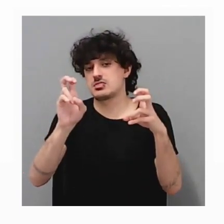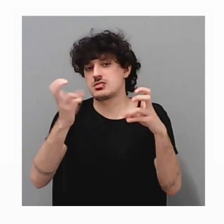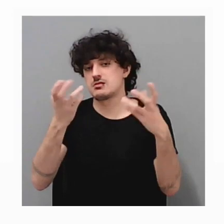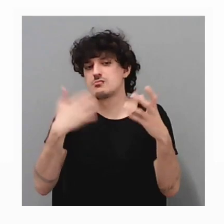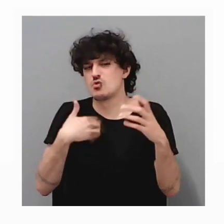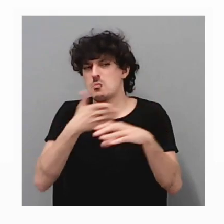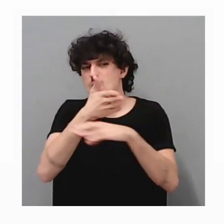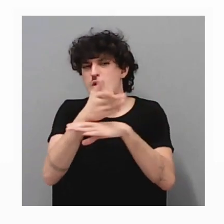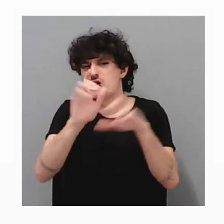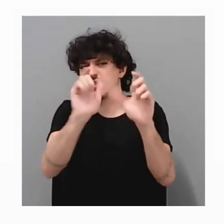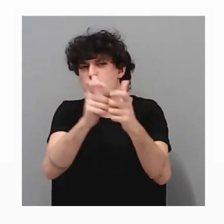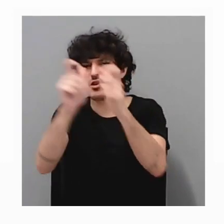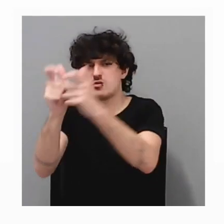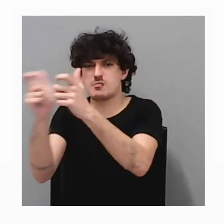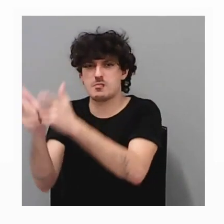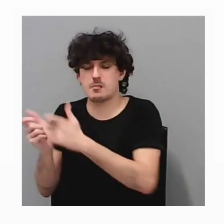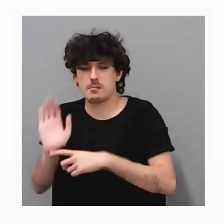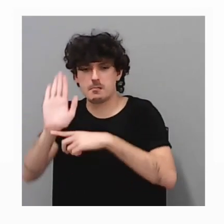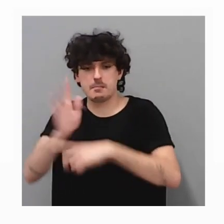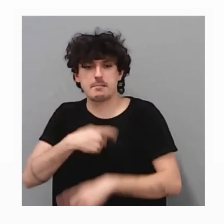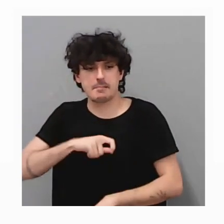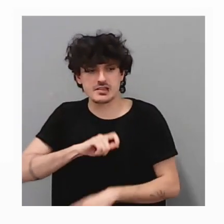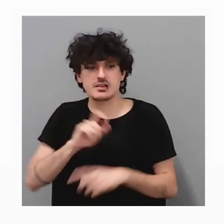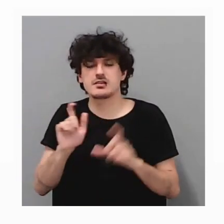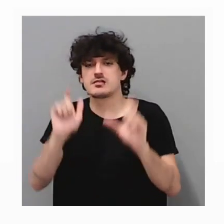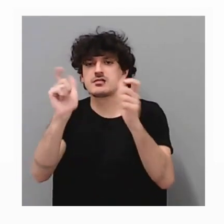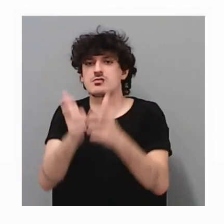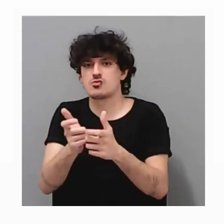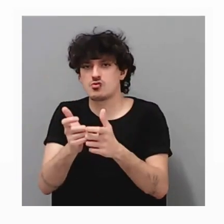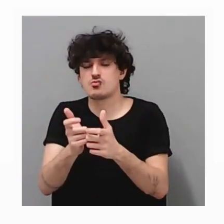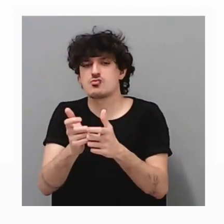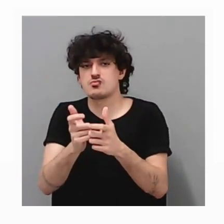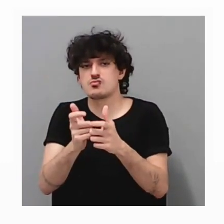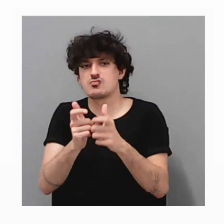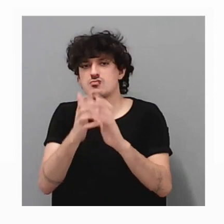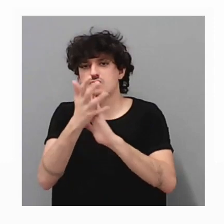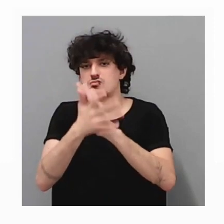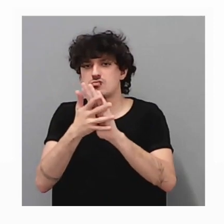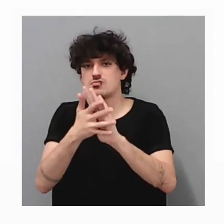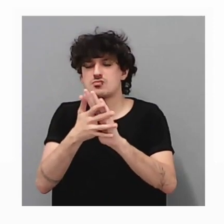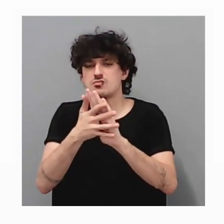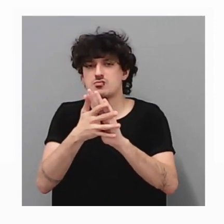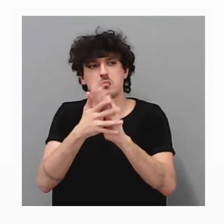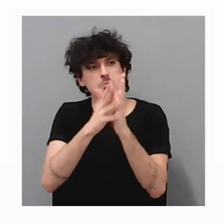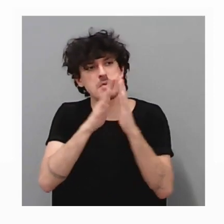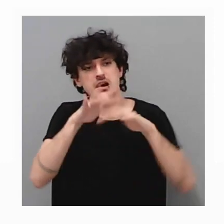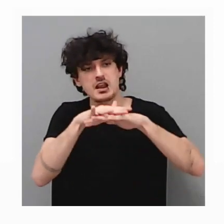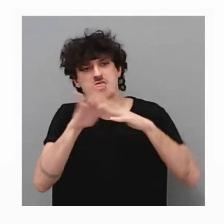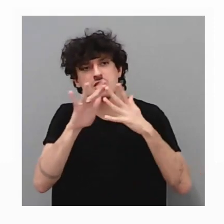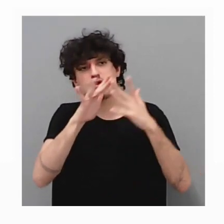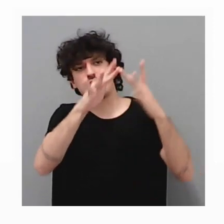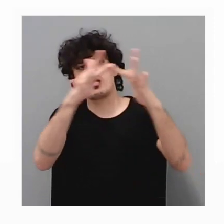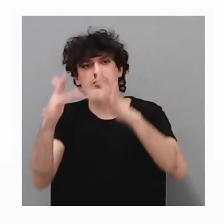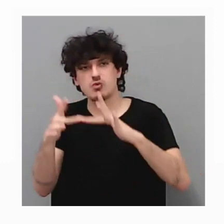la delegación española en la iniciativa del presidente Macron, el diálogo de las 2 orillas, haciendo que tenga una de las redes de contacto más amplias del Mediterráneo.